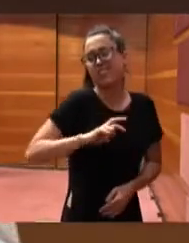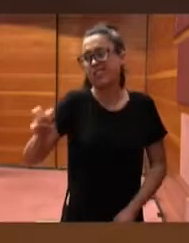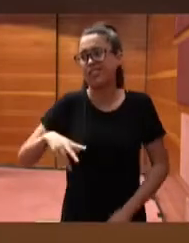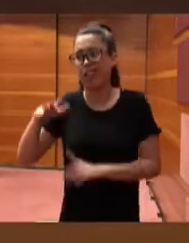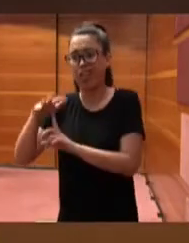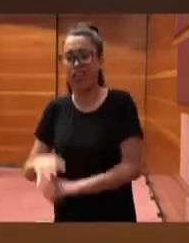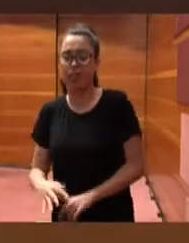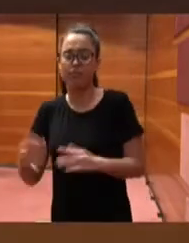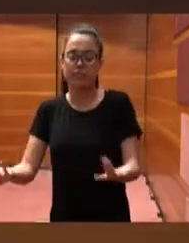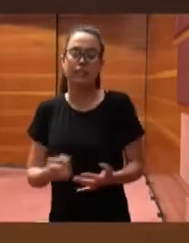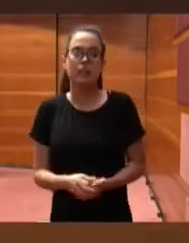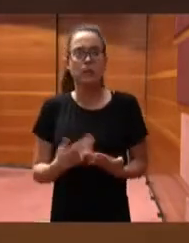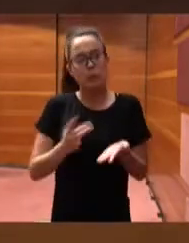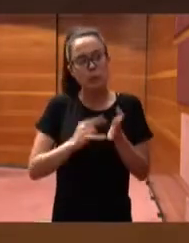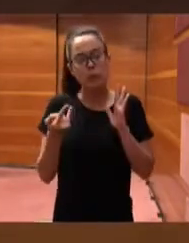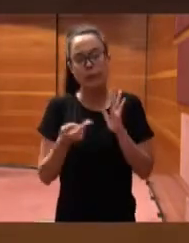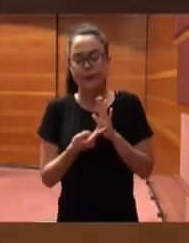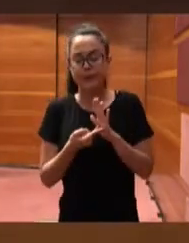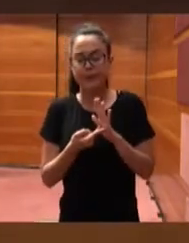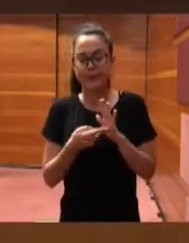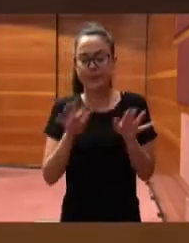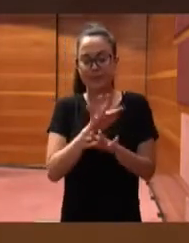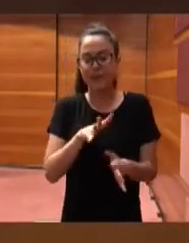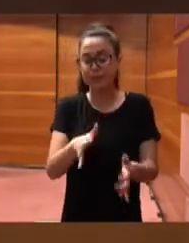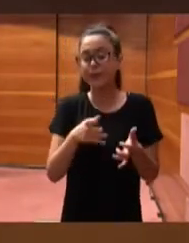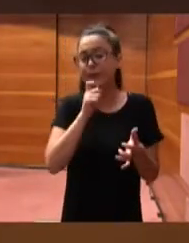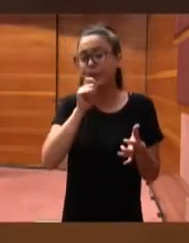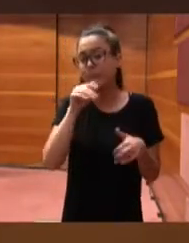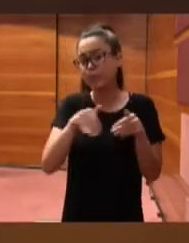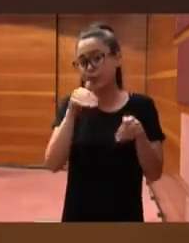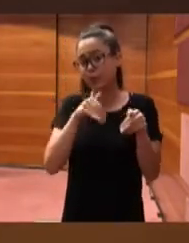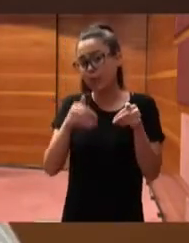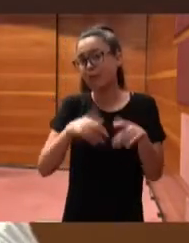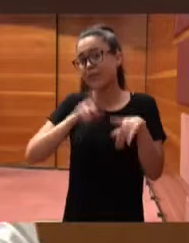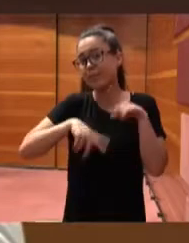reto para mí de ese tipo de proyectos es cómo poner a trabajar para el bien común